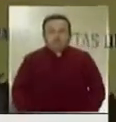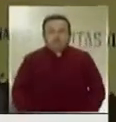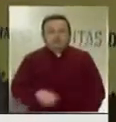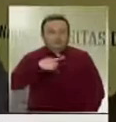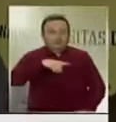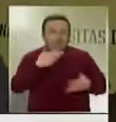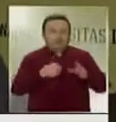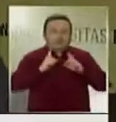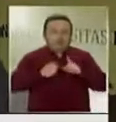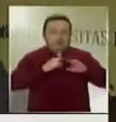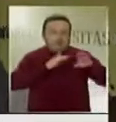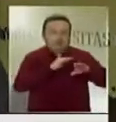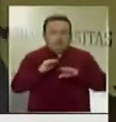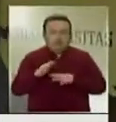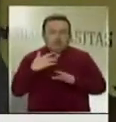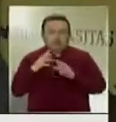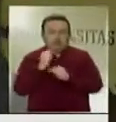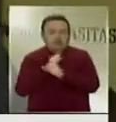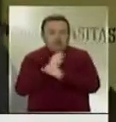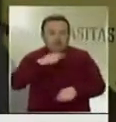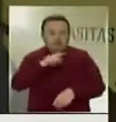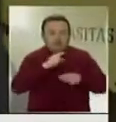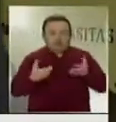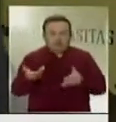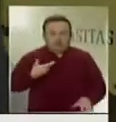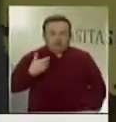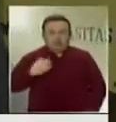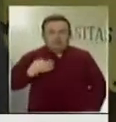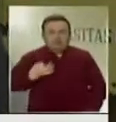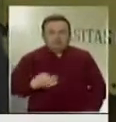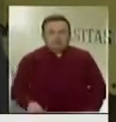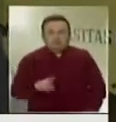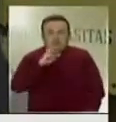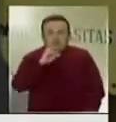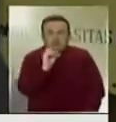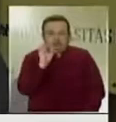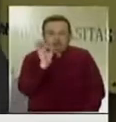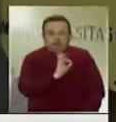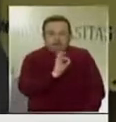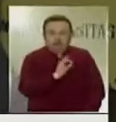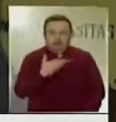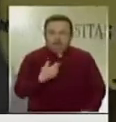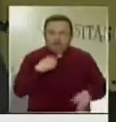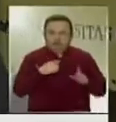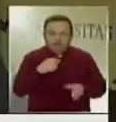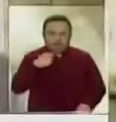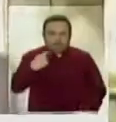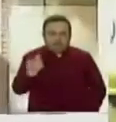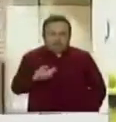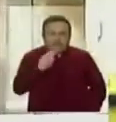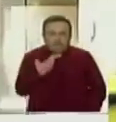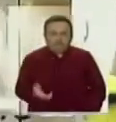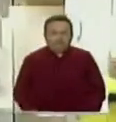Y hemos tenido que estar apoyando a nuestros empleados también porque están recibiendo el seguro con un 30%, ¿no? Entonces no nos alcanza